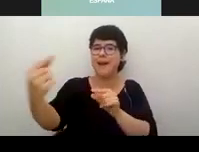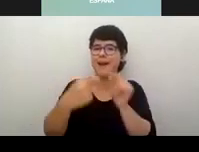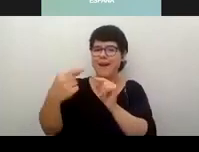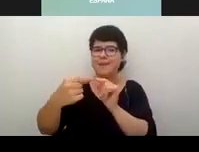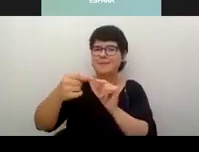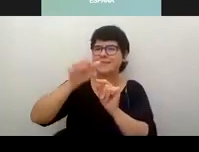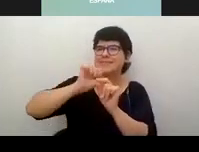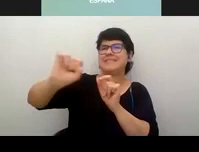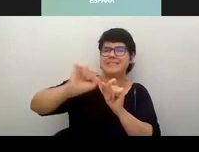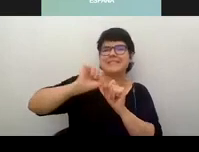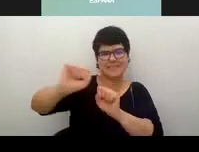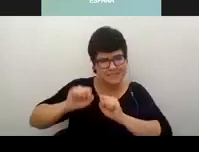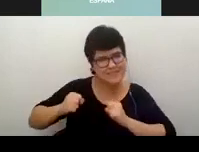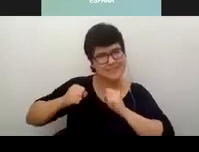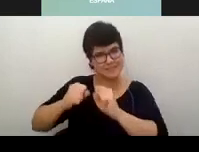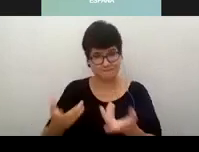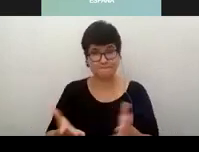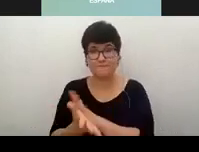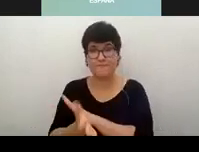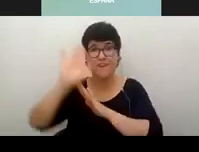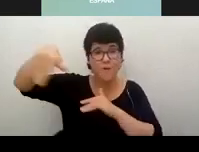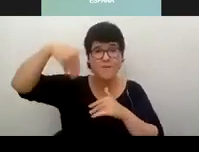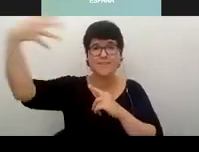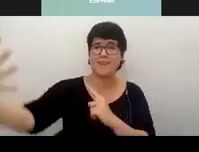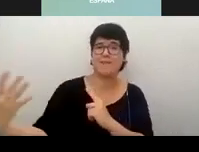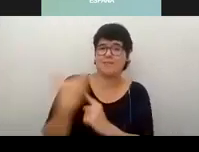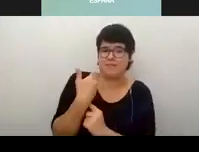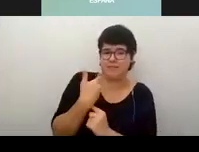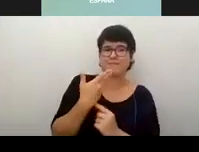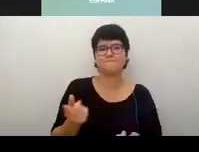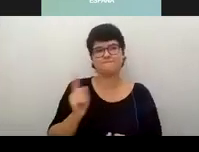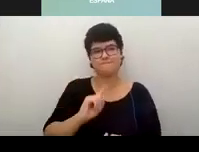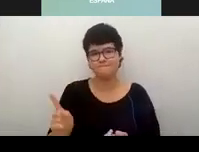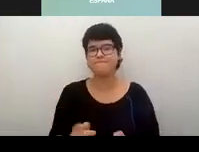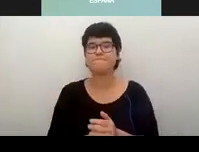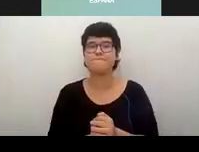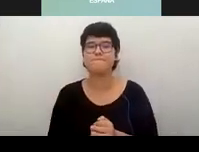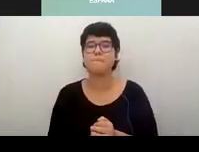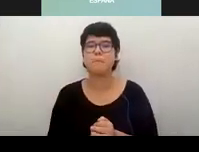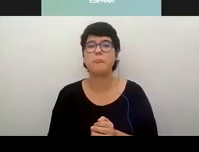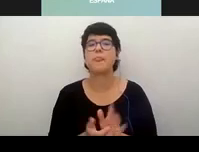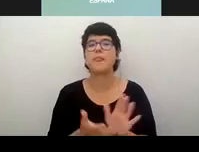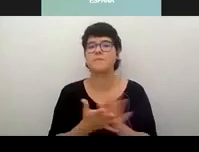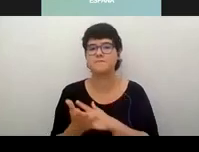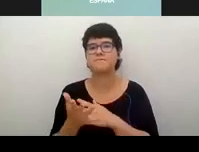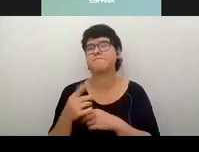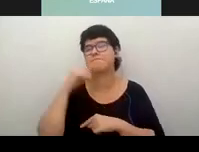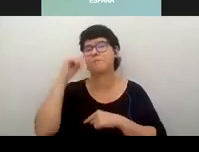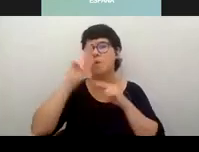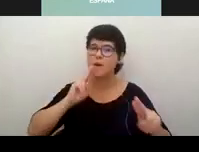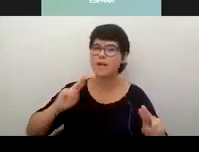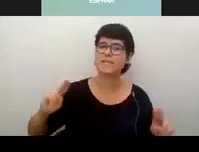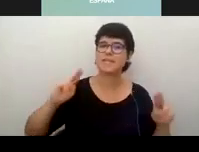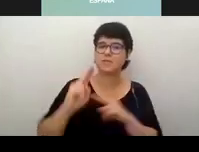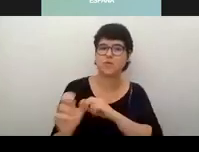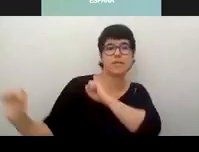que no dejan de ser agentes externos. Y a partir de aquí se generan pues, todas las respuestas inmunológicas, todas las respuestas